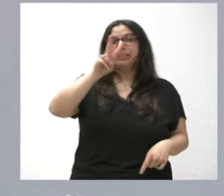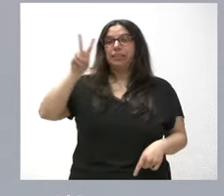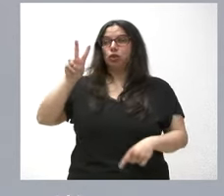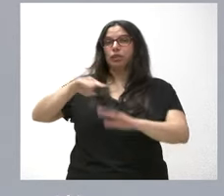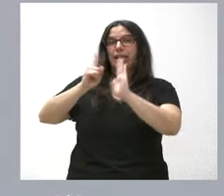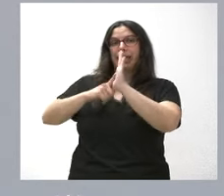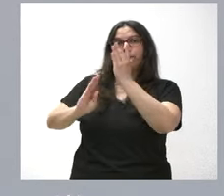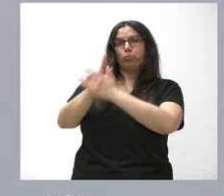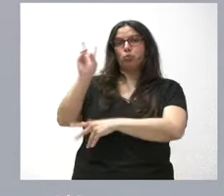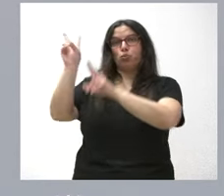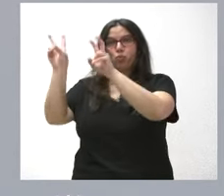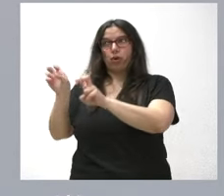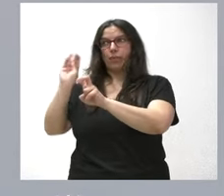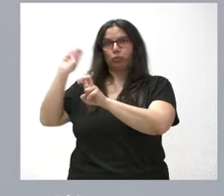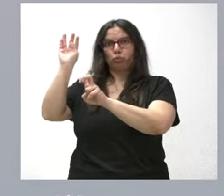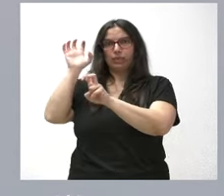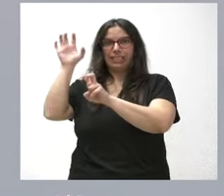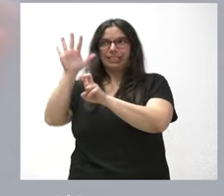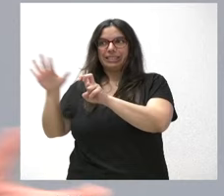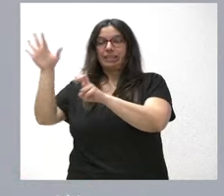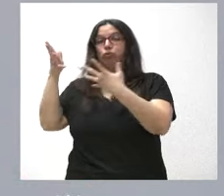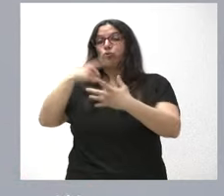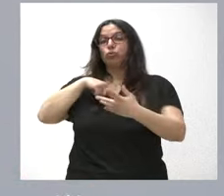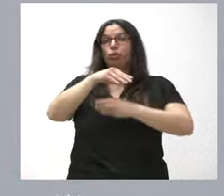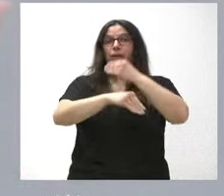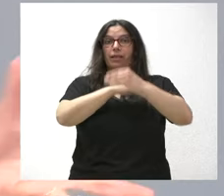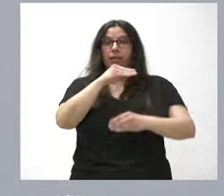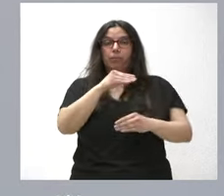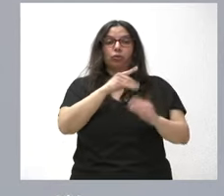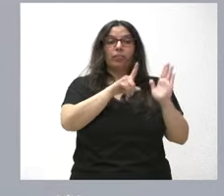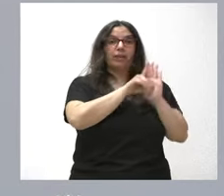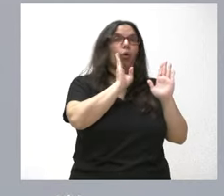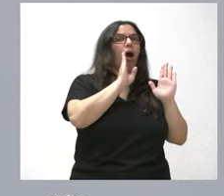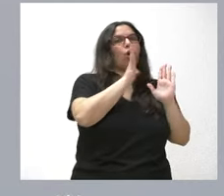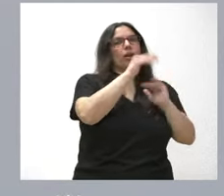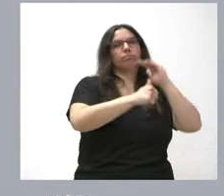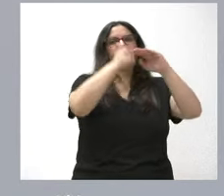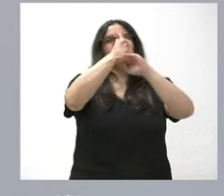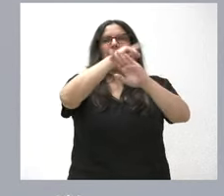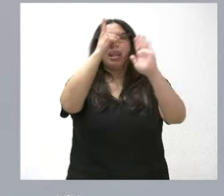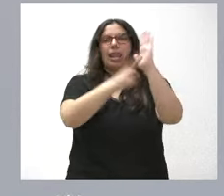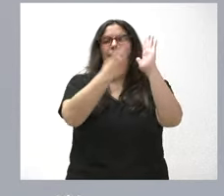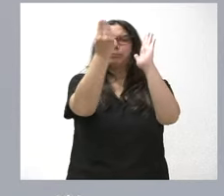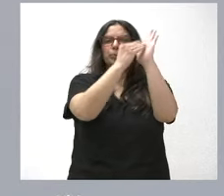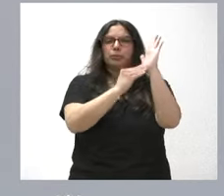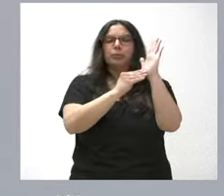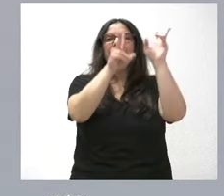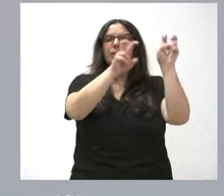¿Nosotros qué hacemos en este momento? Pues elevar a rango de ley, introducir algunos aspectos relativos a esta cuestión,